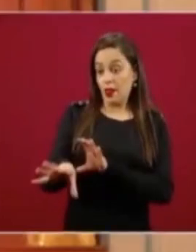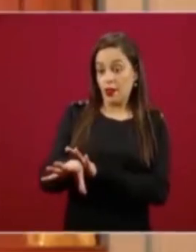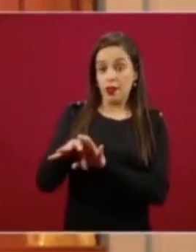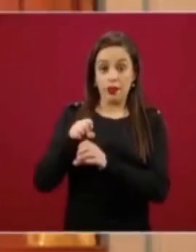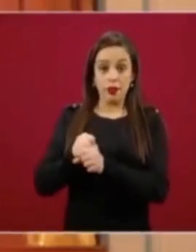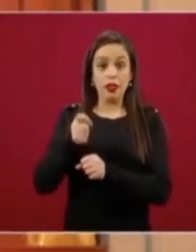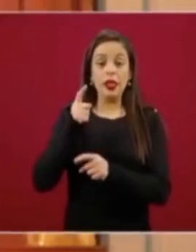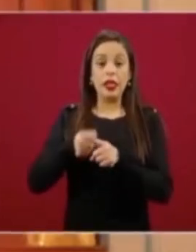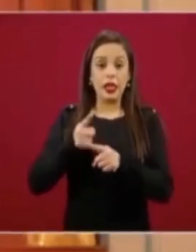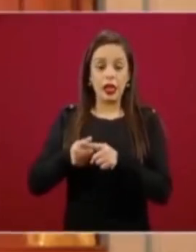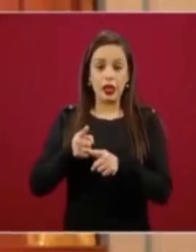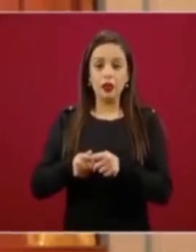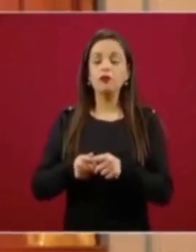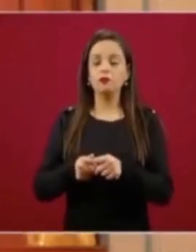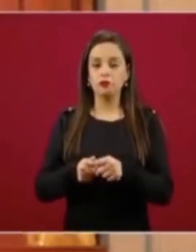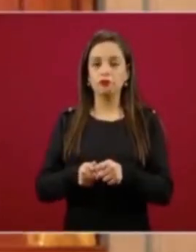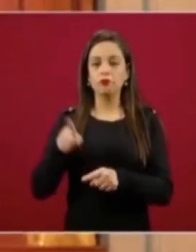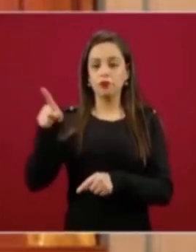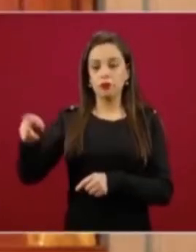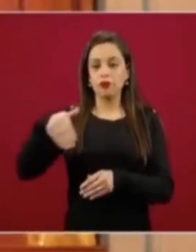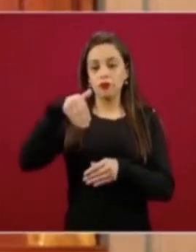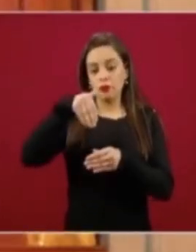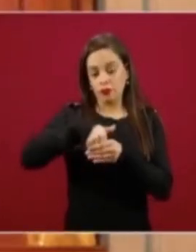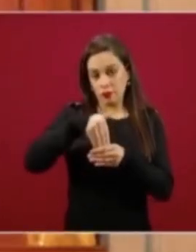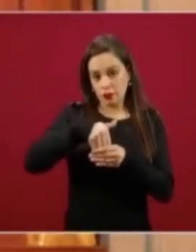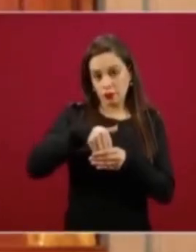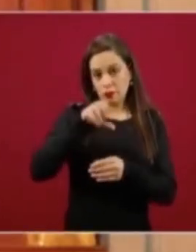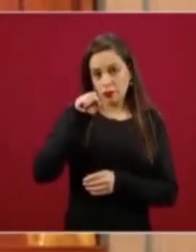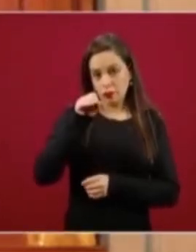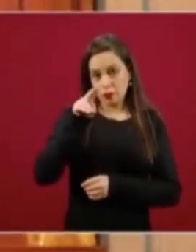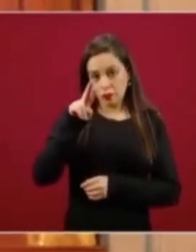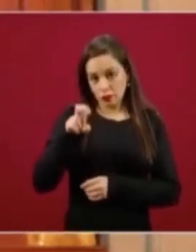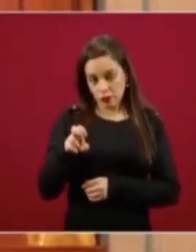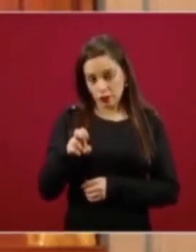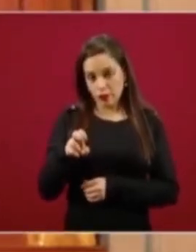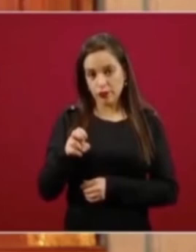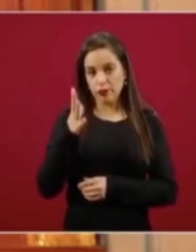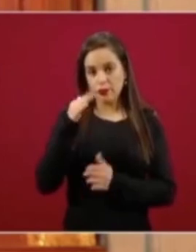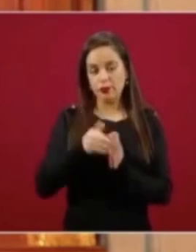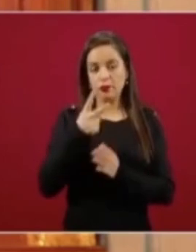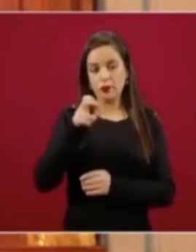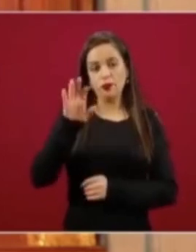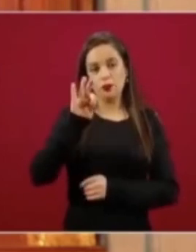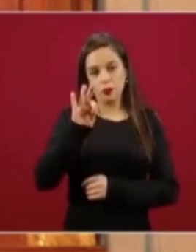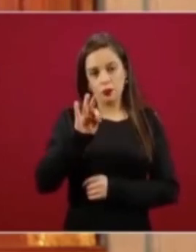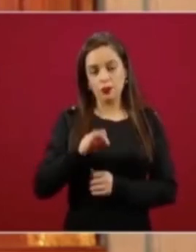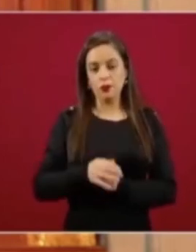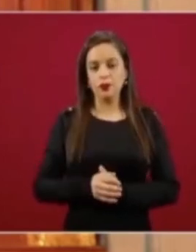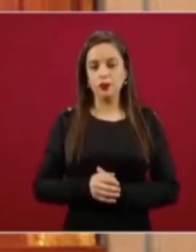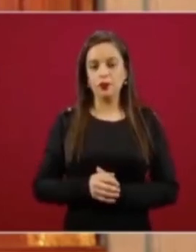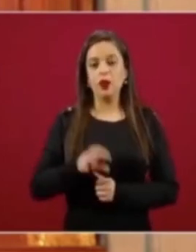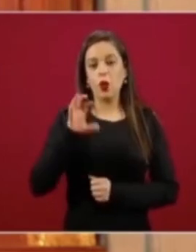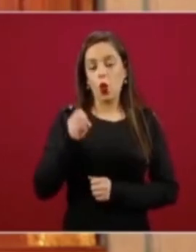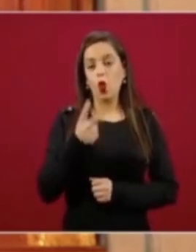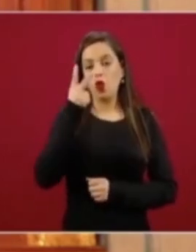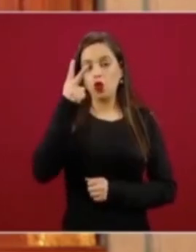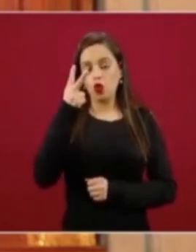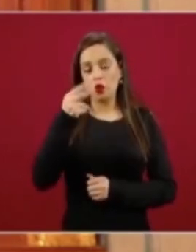recibió el sobre de 5.240 para el caso del Banco del Bienestar, o dos sobres